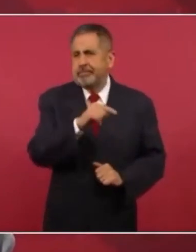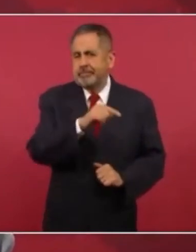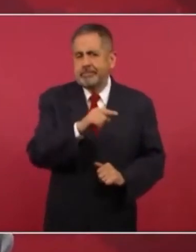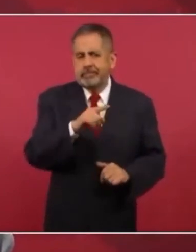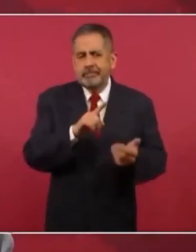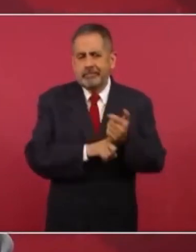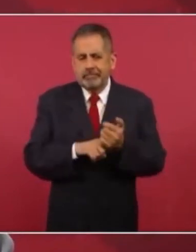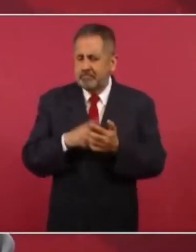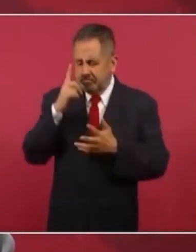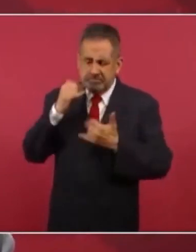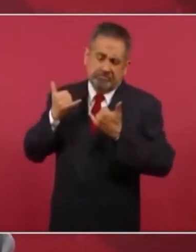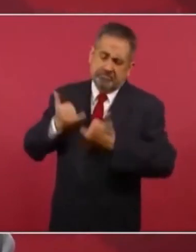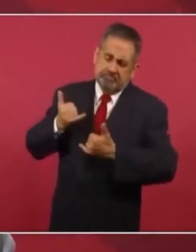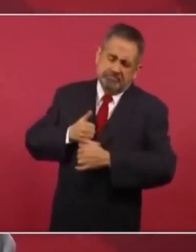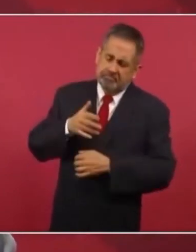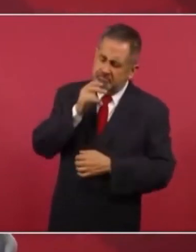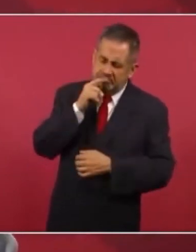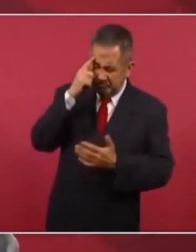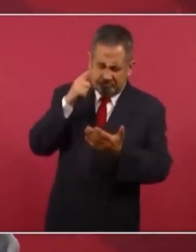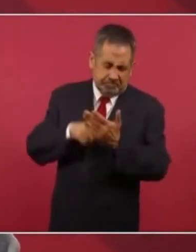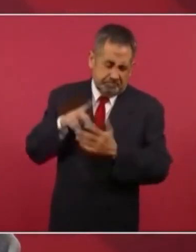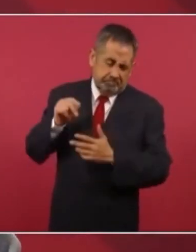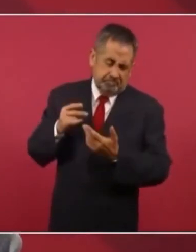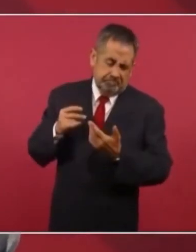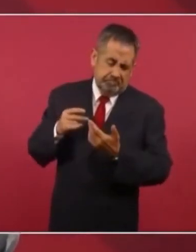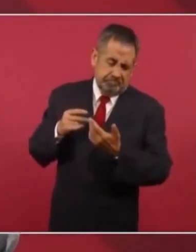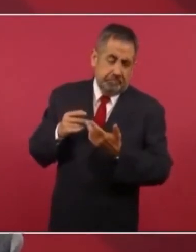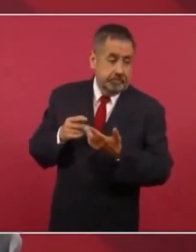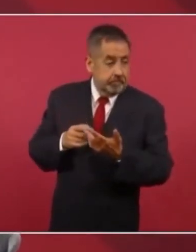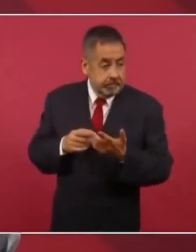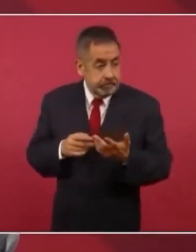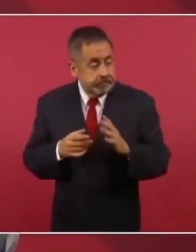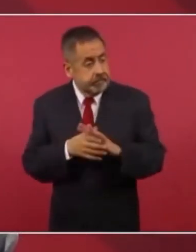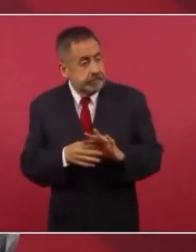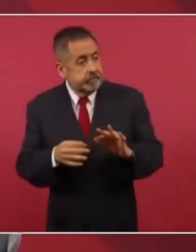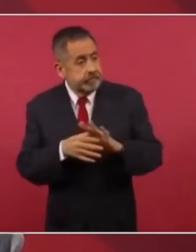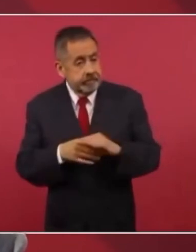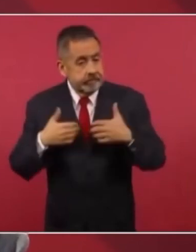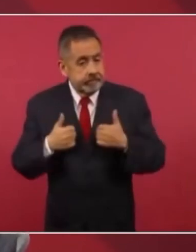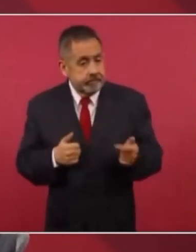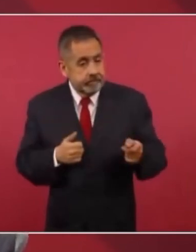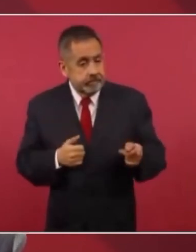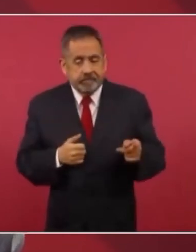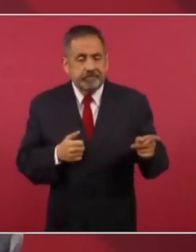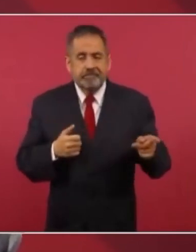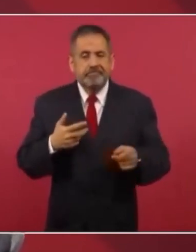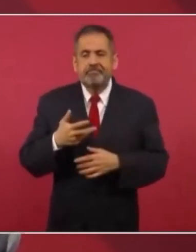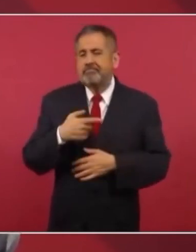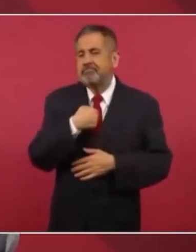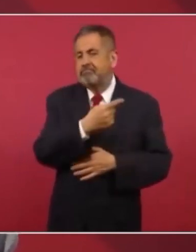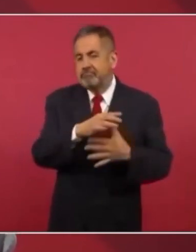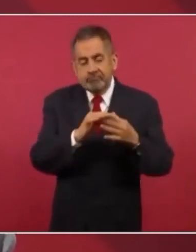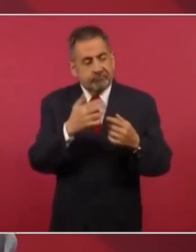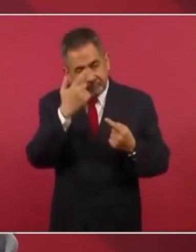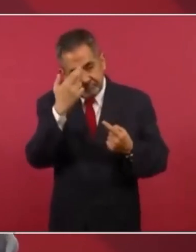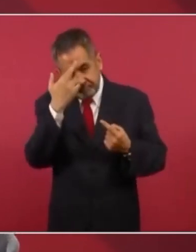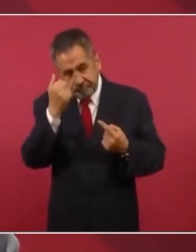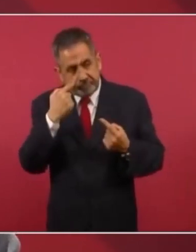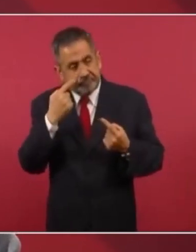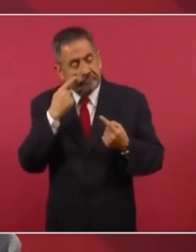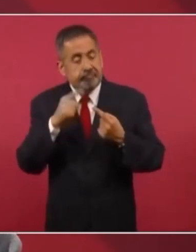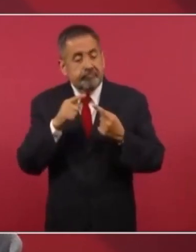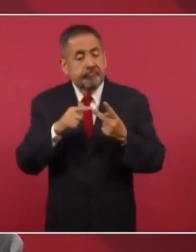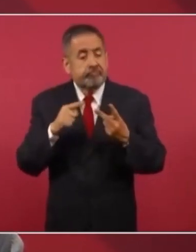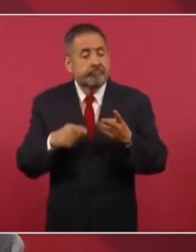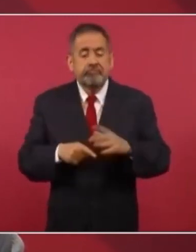de cerrazón, no entienden razones, argumentos,